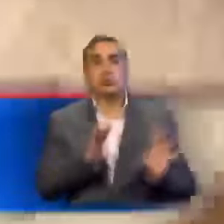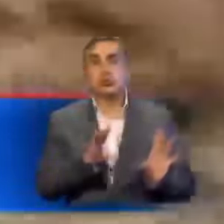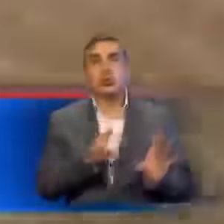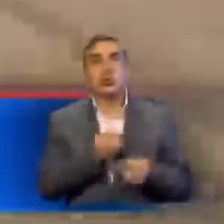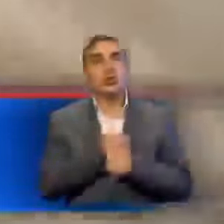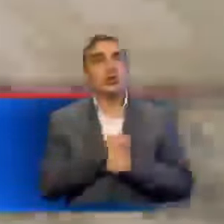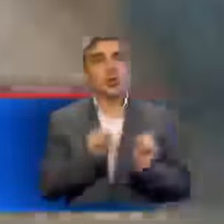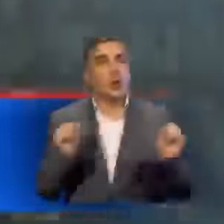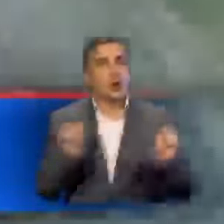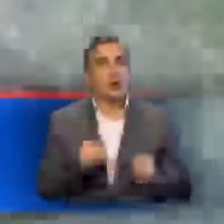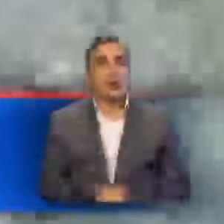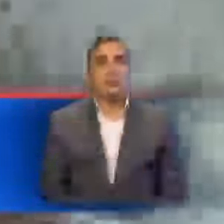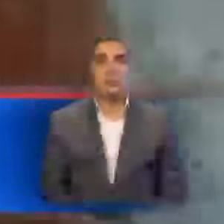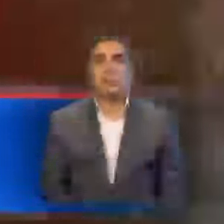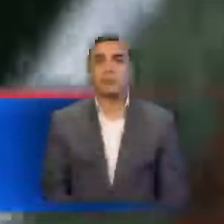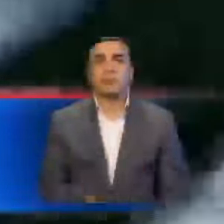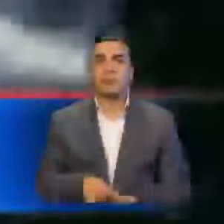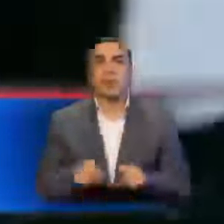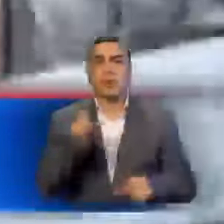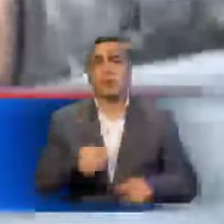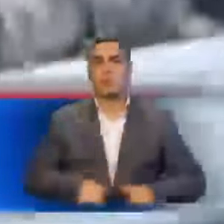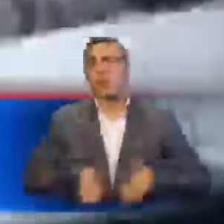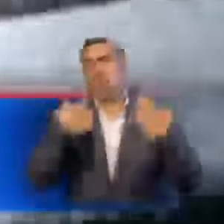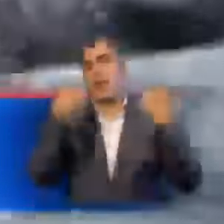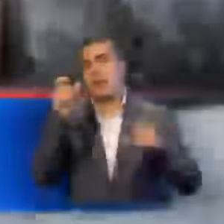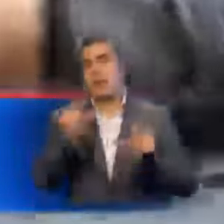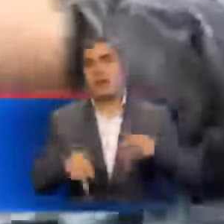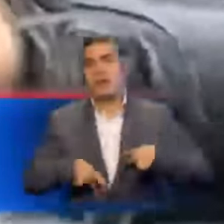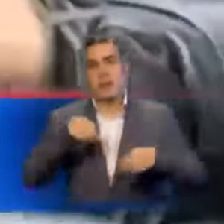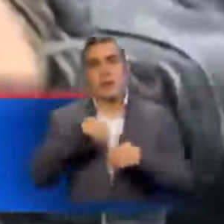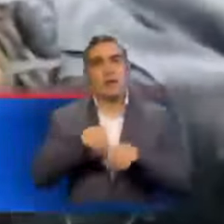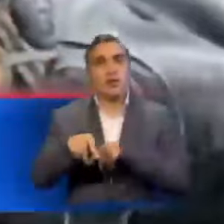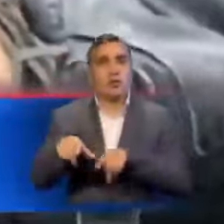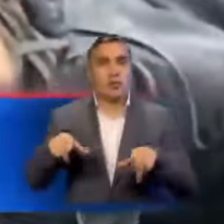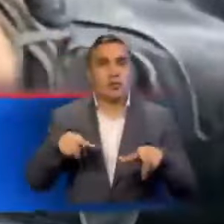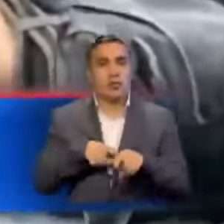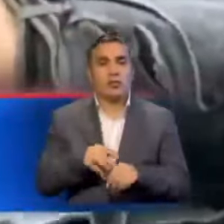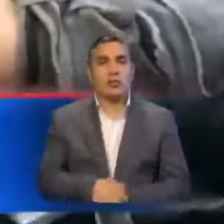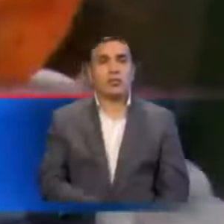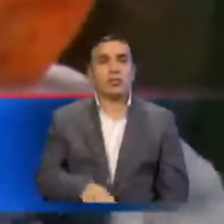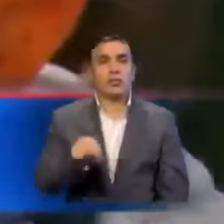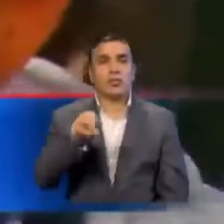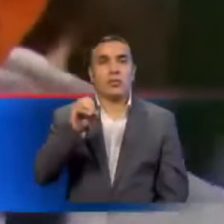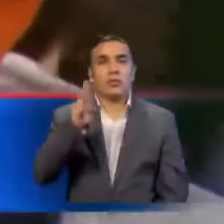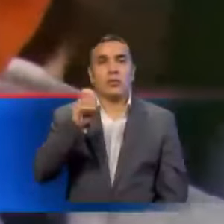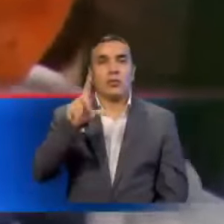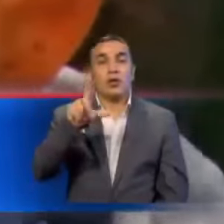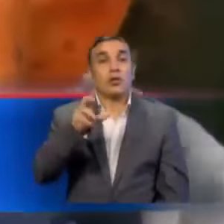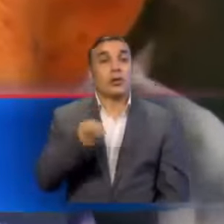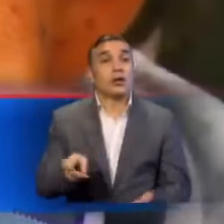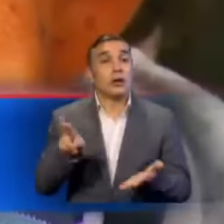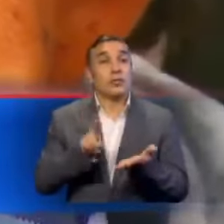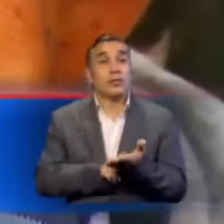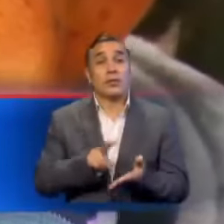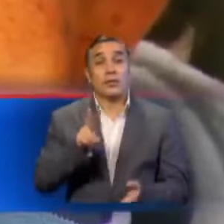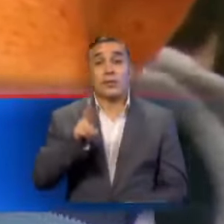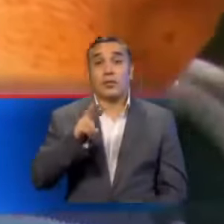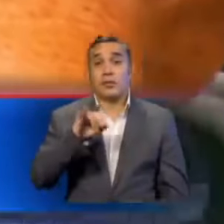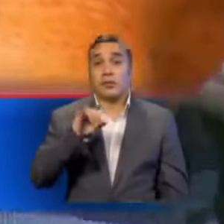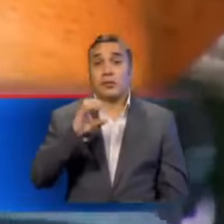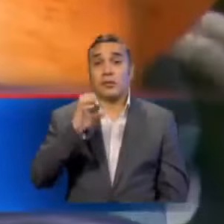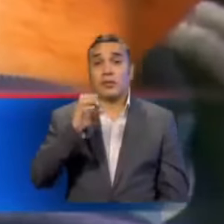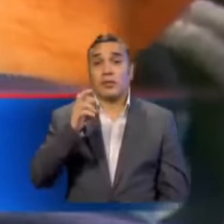logró sobrevivir. Un hecho que ha indignado muchísimo a las personas que viven en este recinto del cantón Nobol. Reiteramos, Víctor